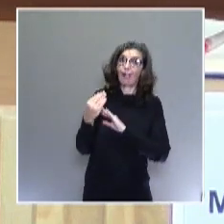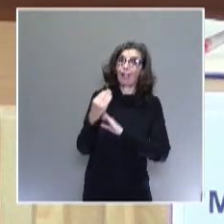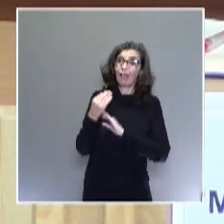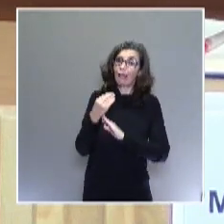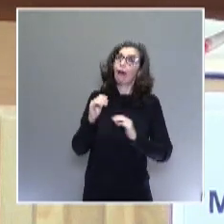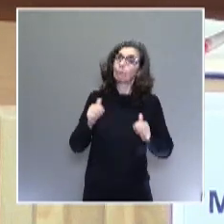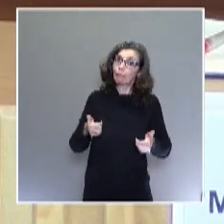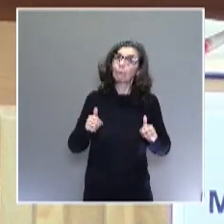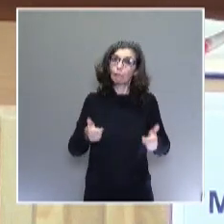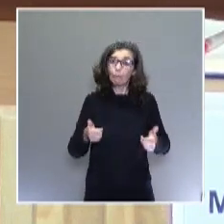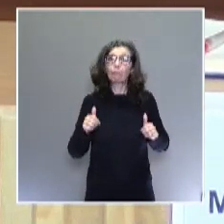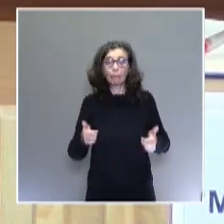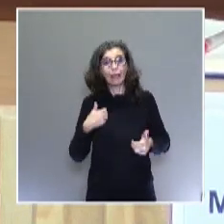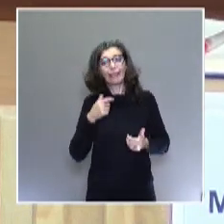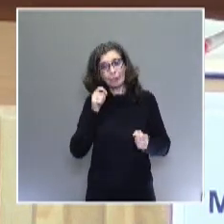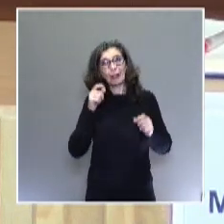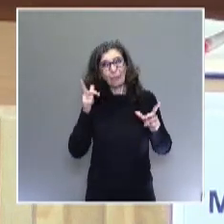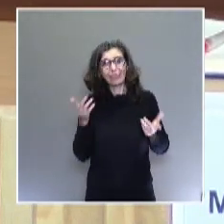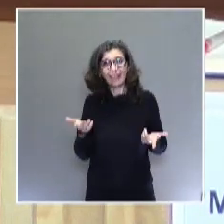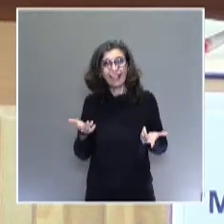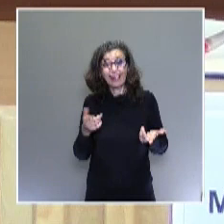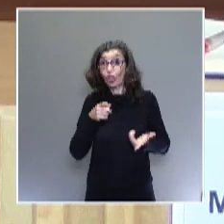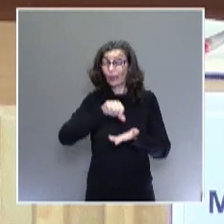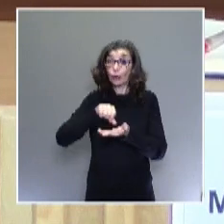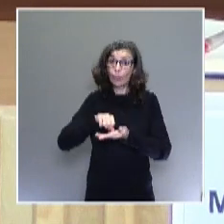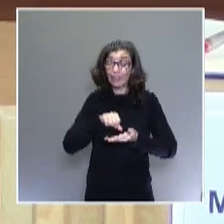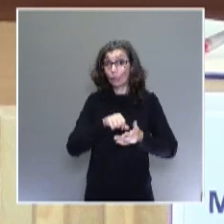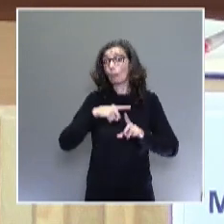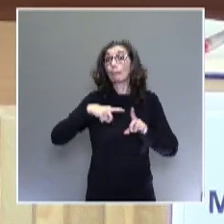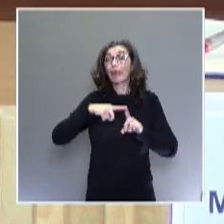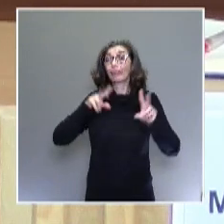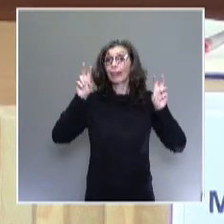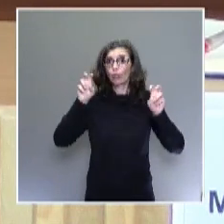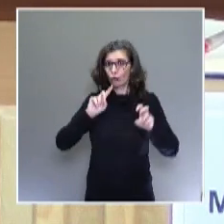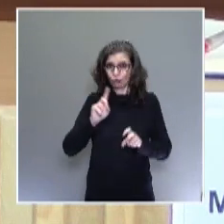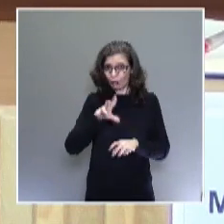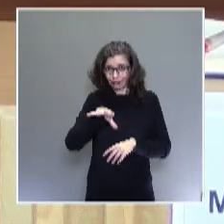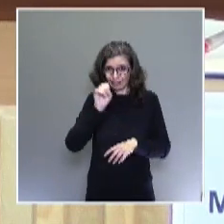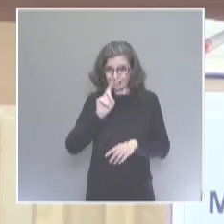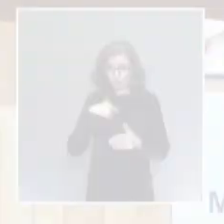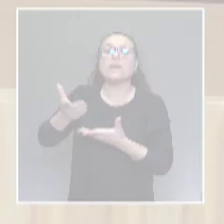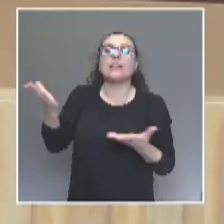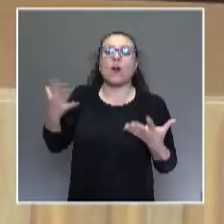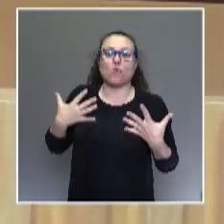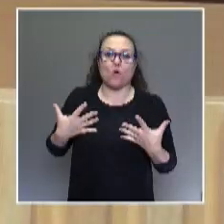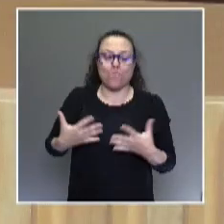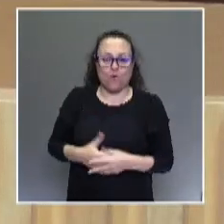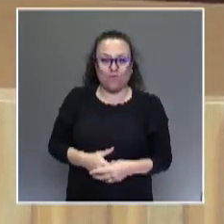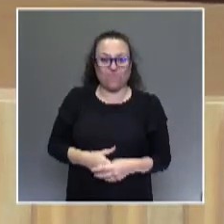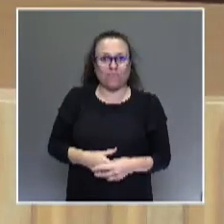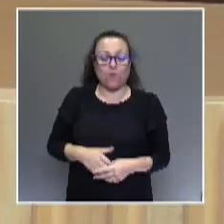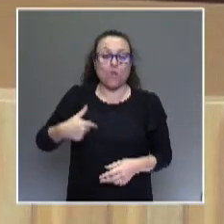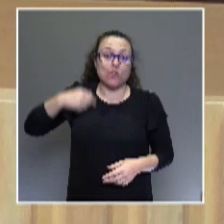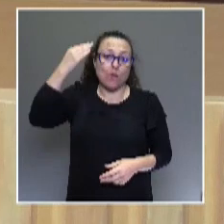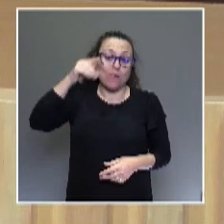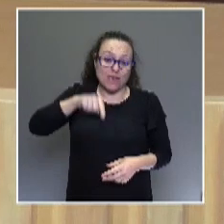cuenta de que eh el ciudadano medio no entiende nuestros documentos Entonces yo creo